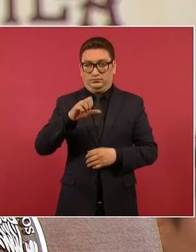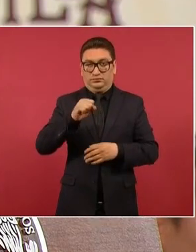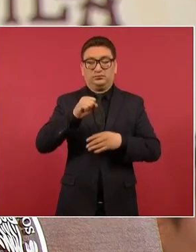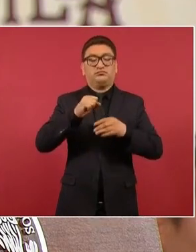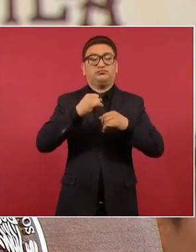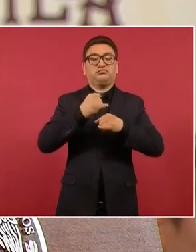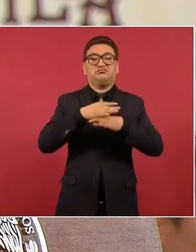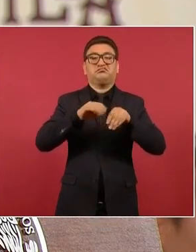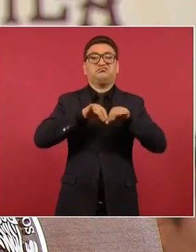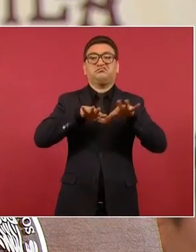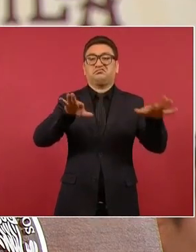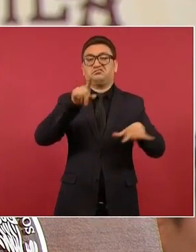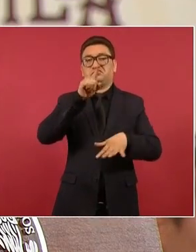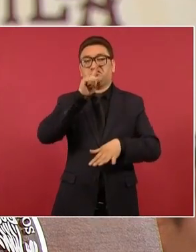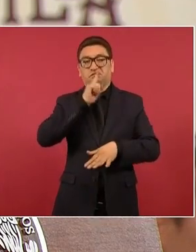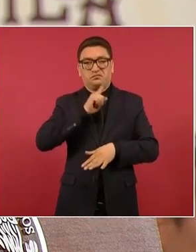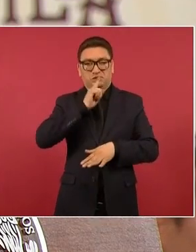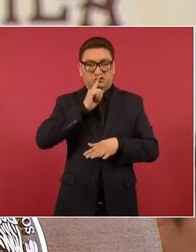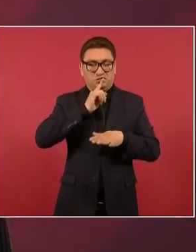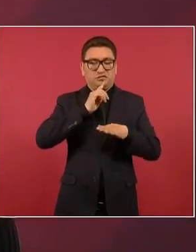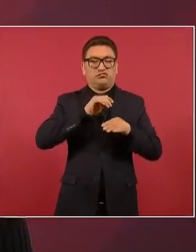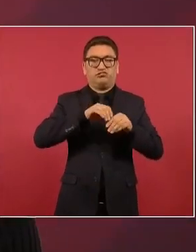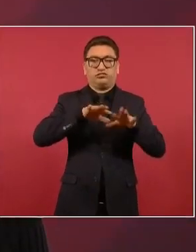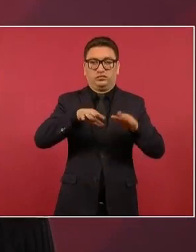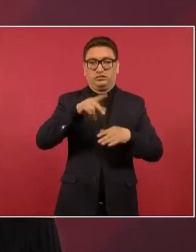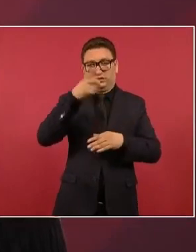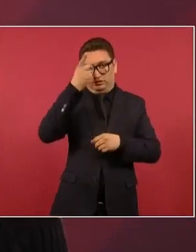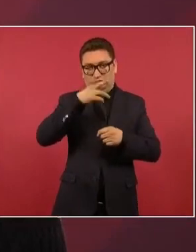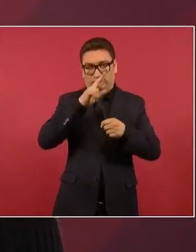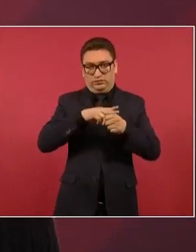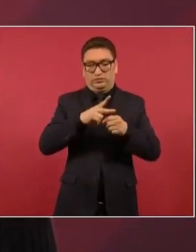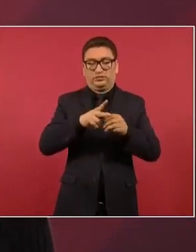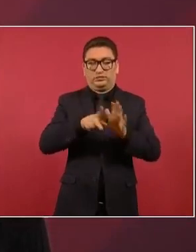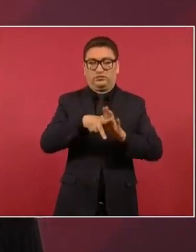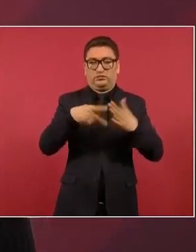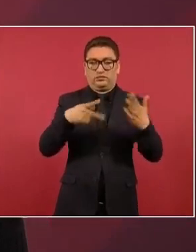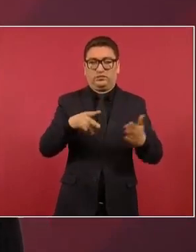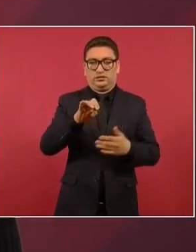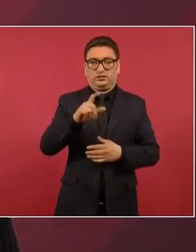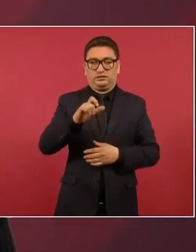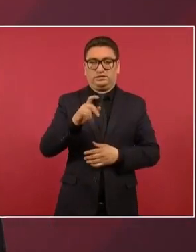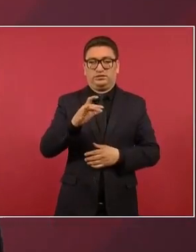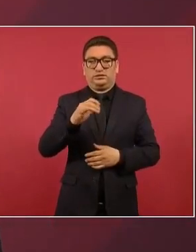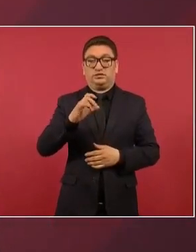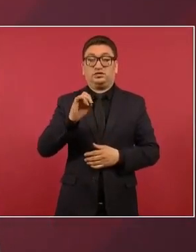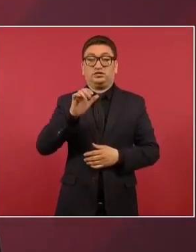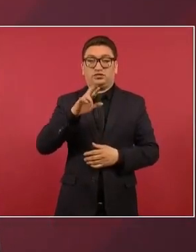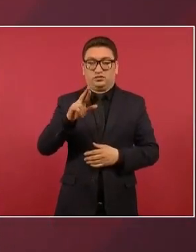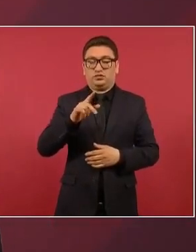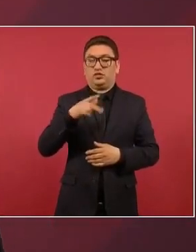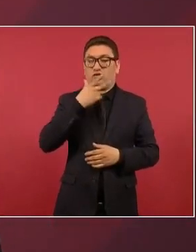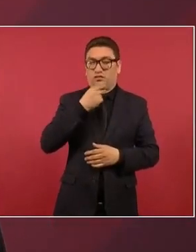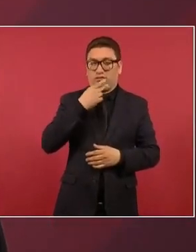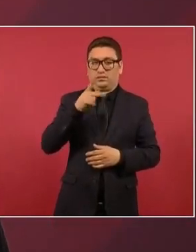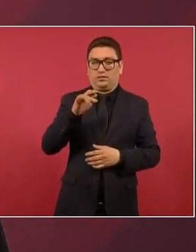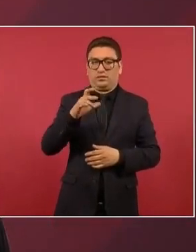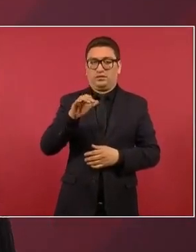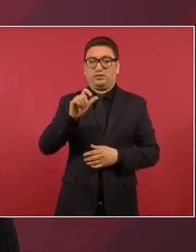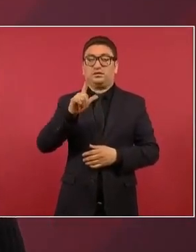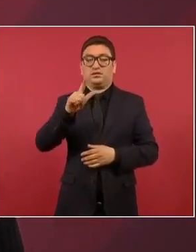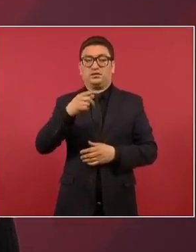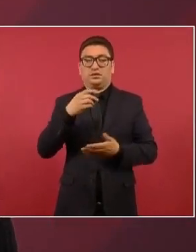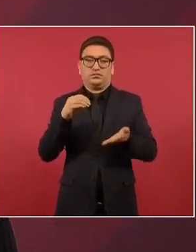redes con su mentira. El director del periódico Excelsior, por su parte, Pascal Beltrán del Río, comentó a